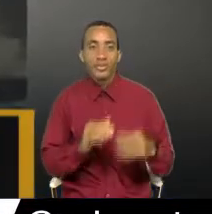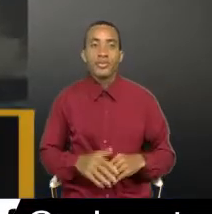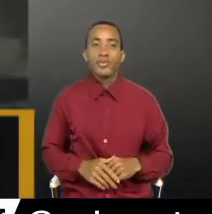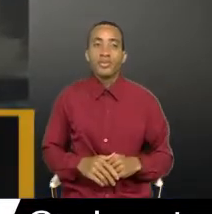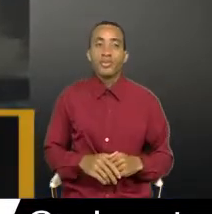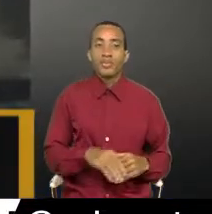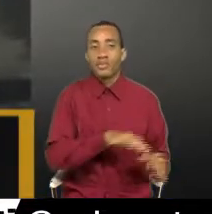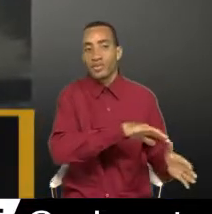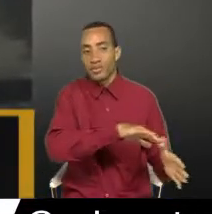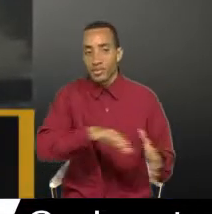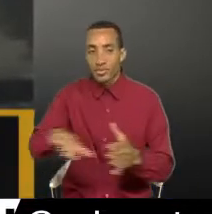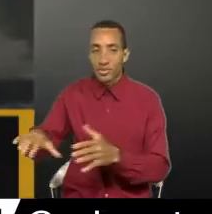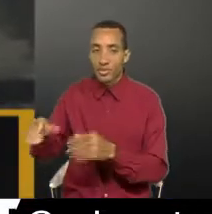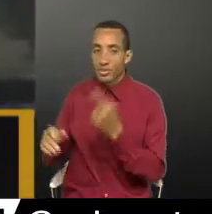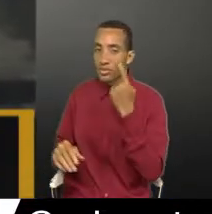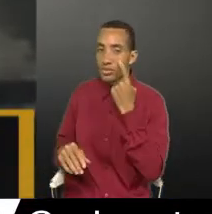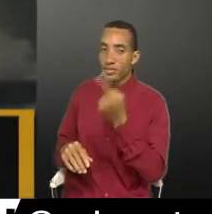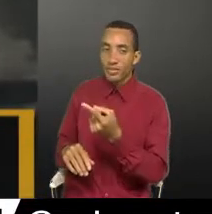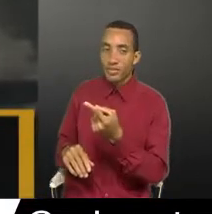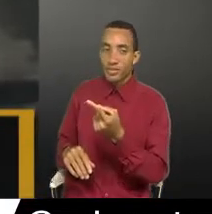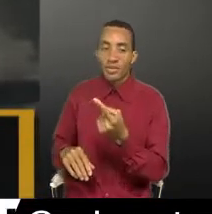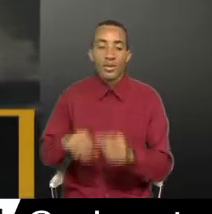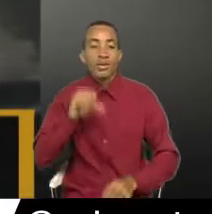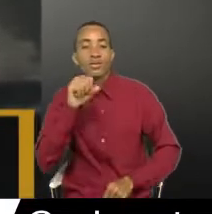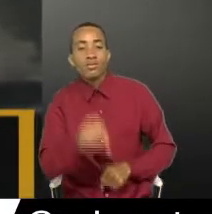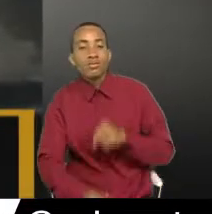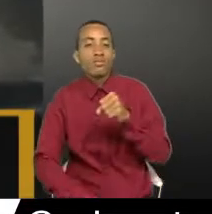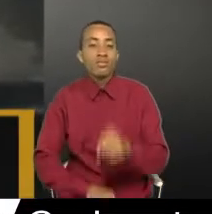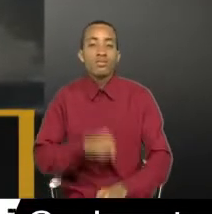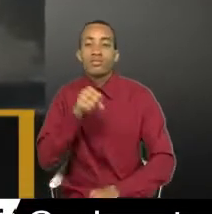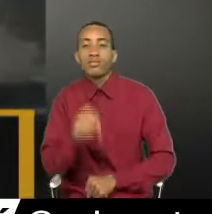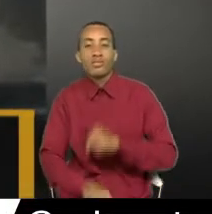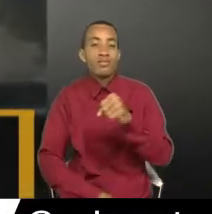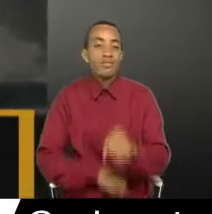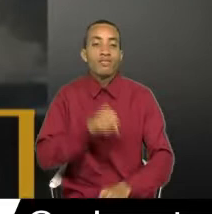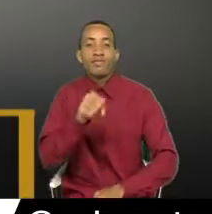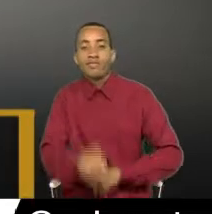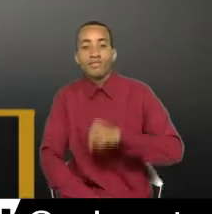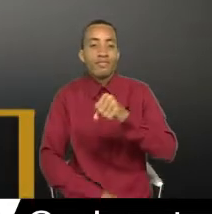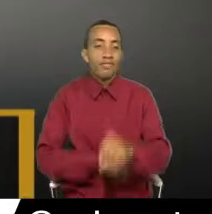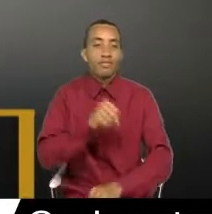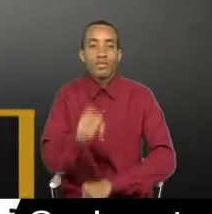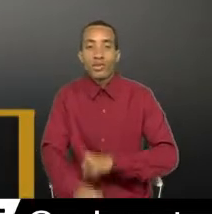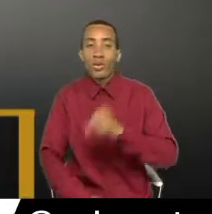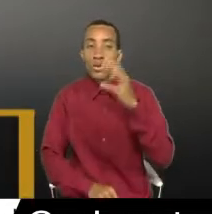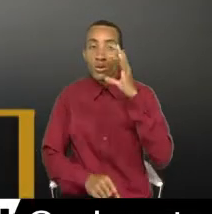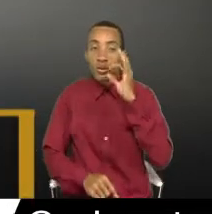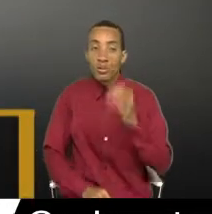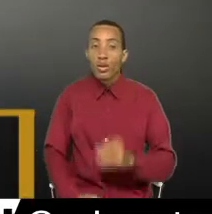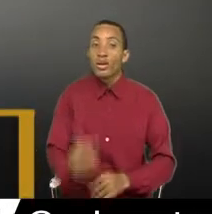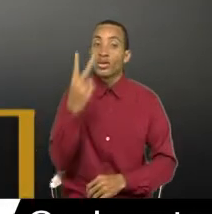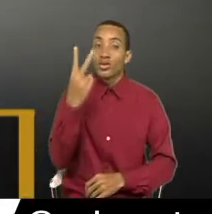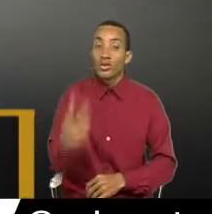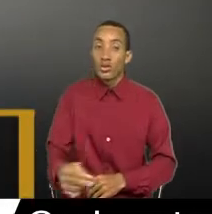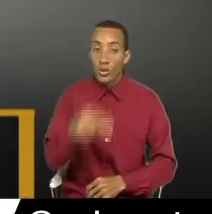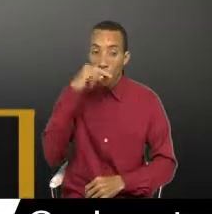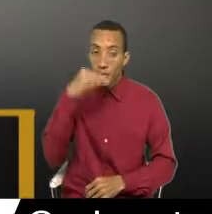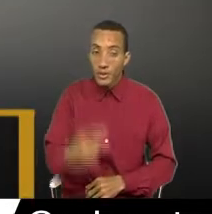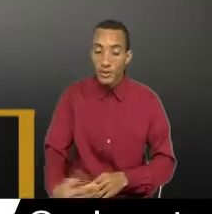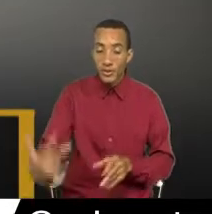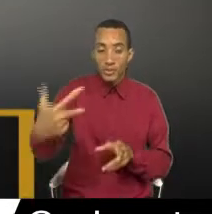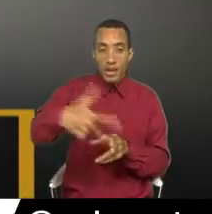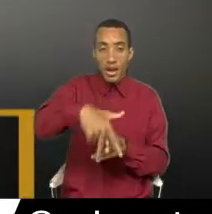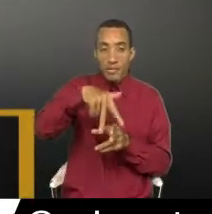Nos vamos a otra imprudencia cometida por un ciclista. Esta vez el hombre transporta en su vehículo a 2 menores de edad sin ninguna medida de